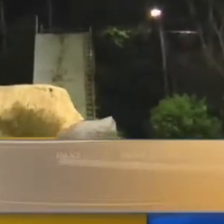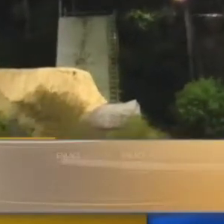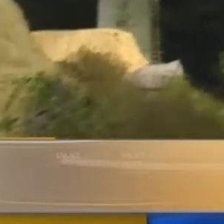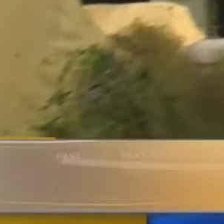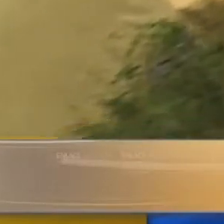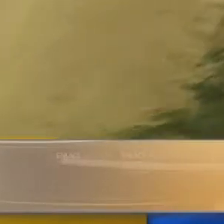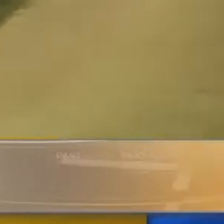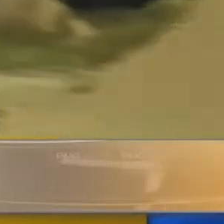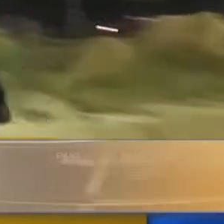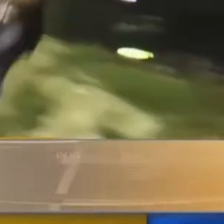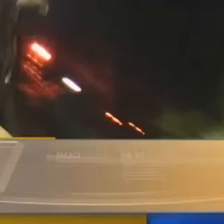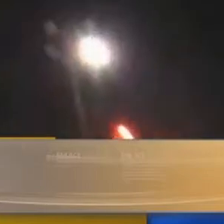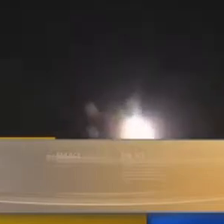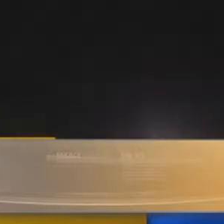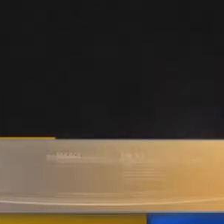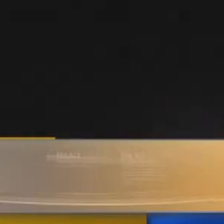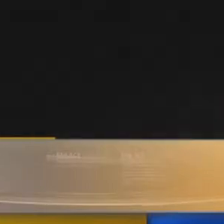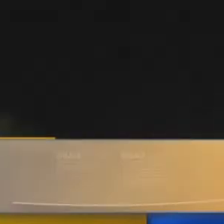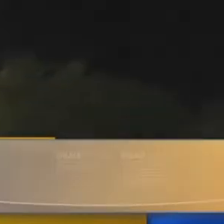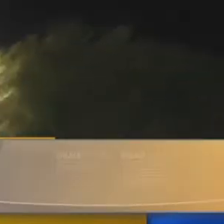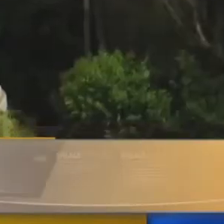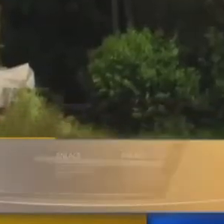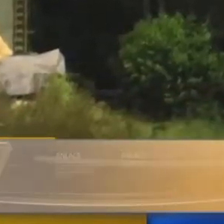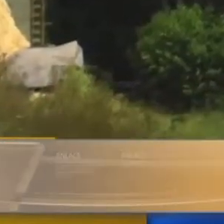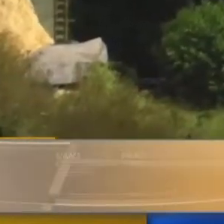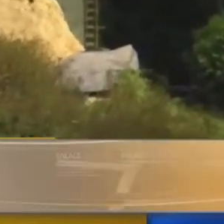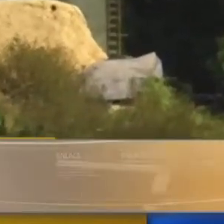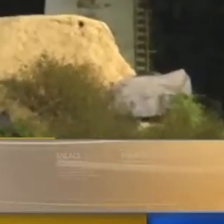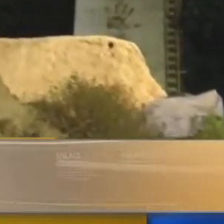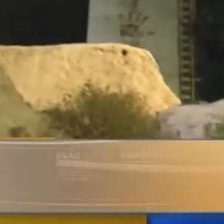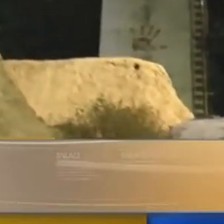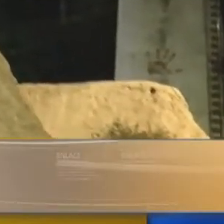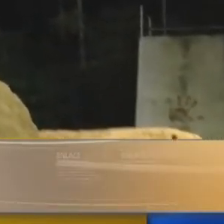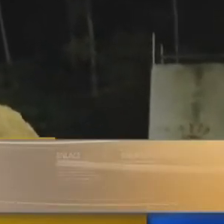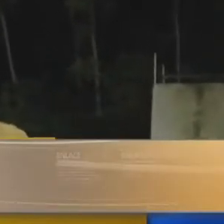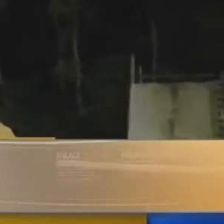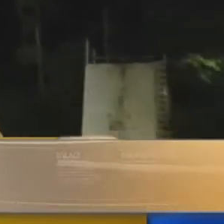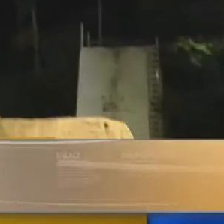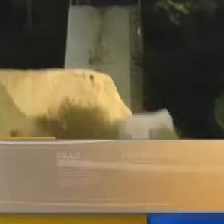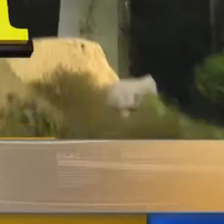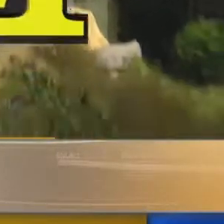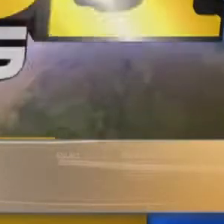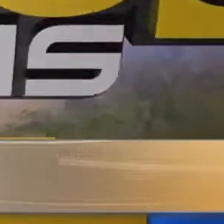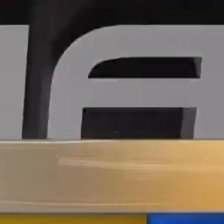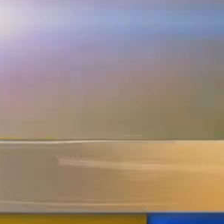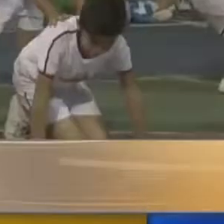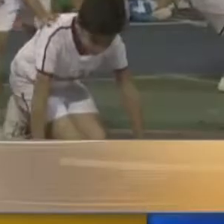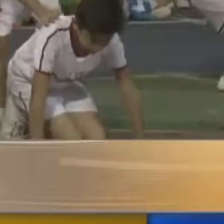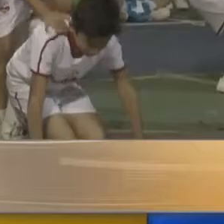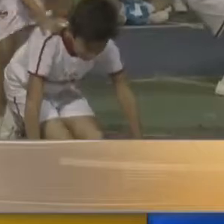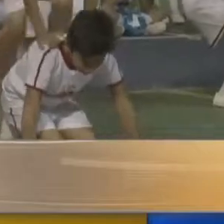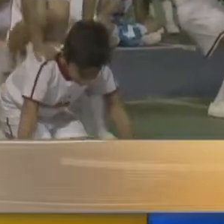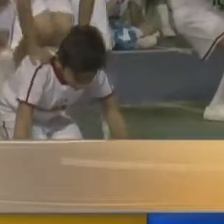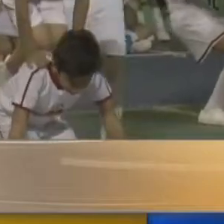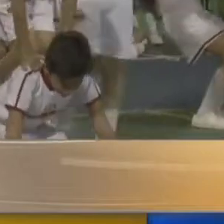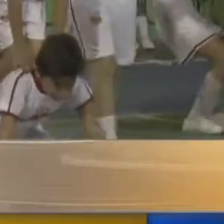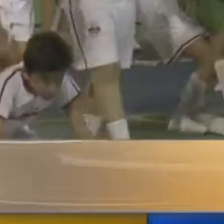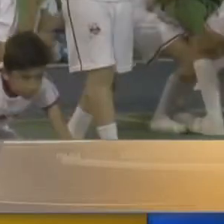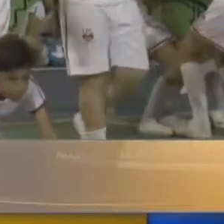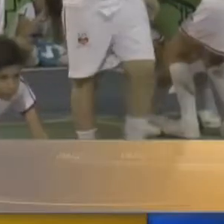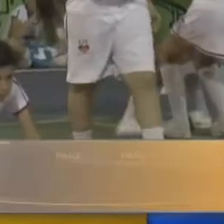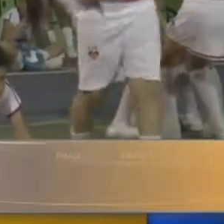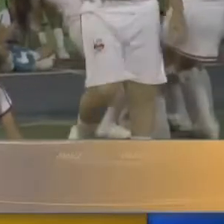la Comuna 7 este fin de semana. En el escenario se realizará el primer campeonato departamental de esta disciplina. Y en La Mira,